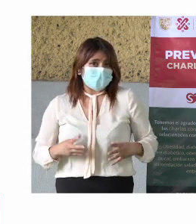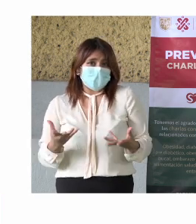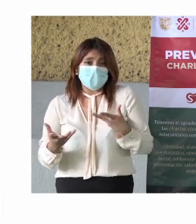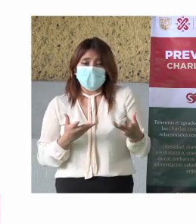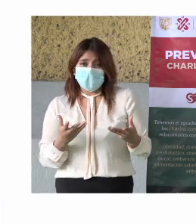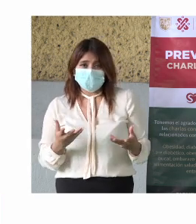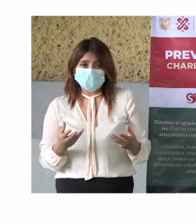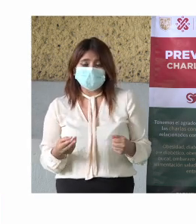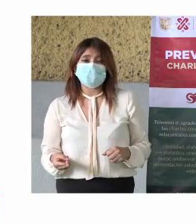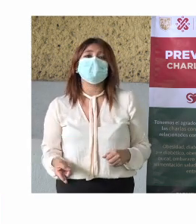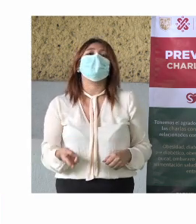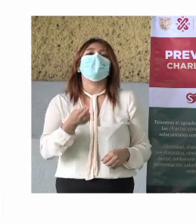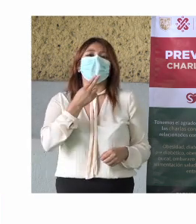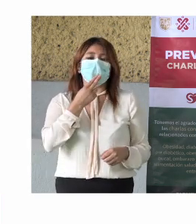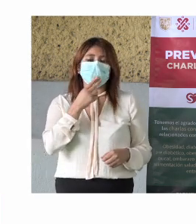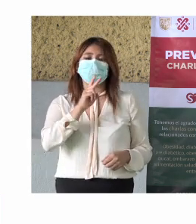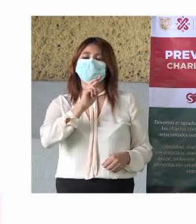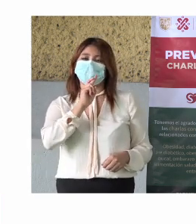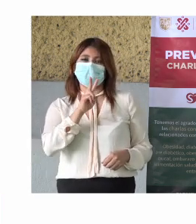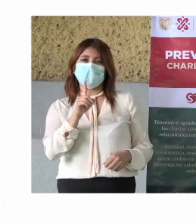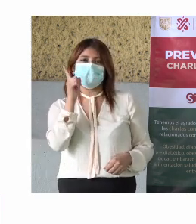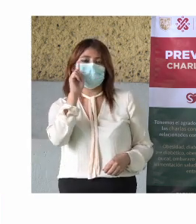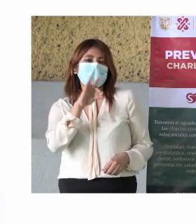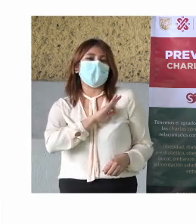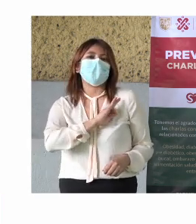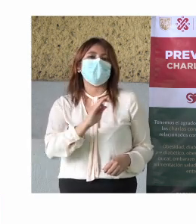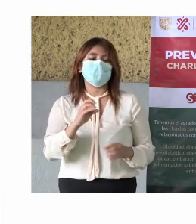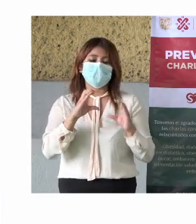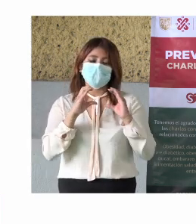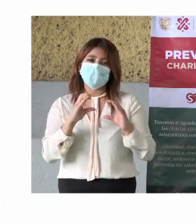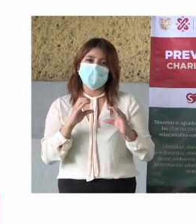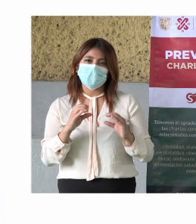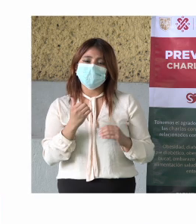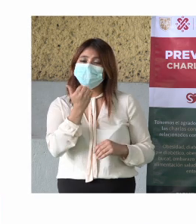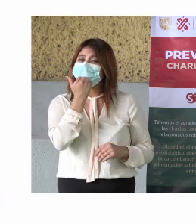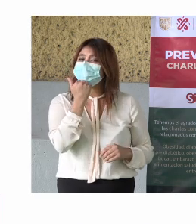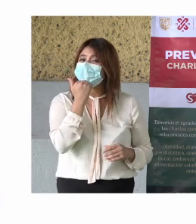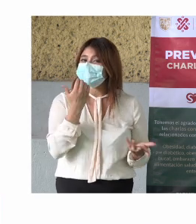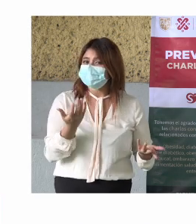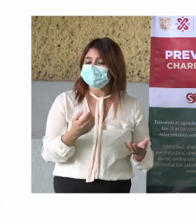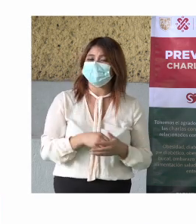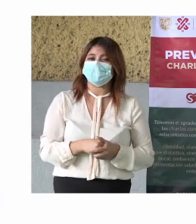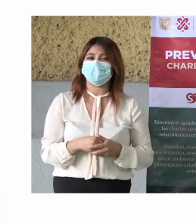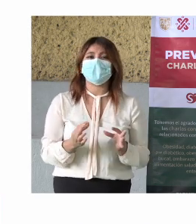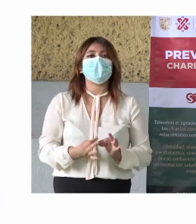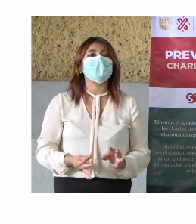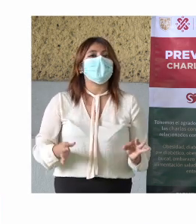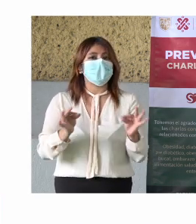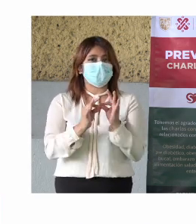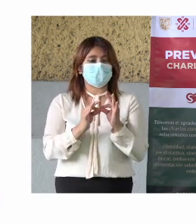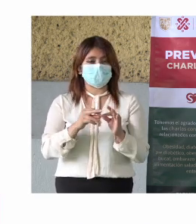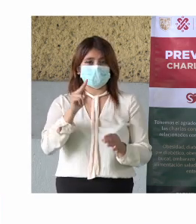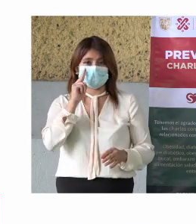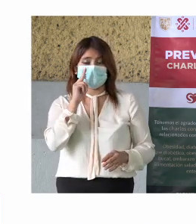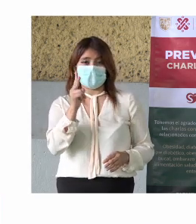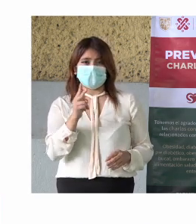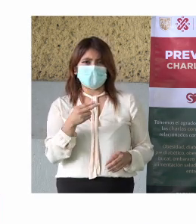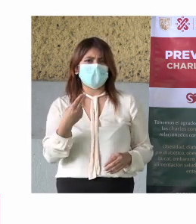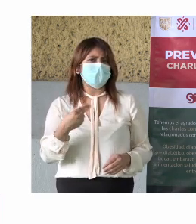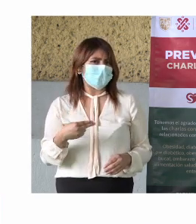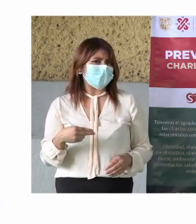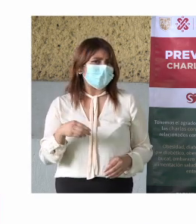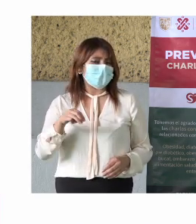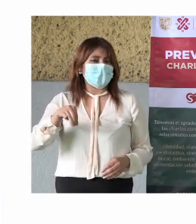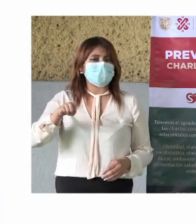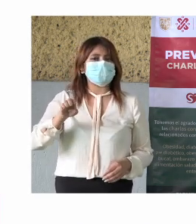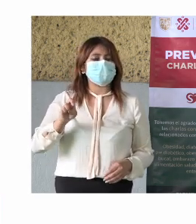funcione mucho mejor para poder controlar los niveles de glucosa. Ahora, un punto muy importante es que si se dan cuenta, aquí la metformina